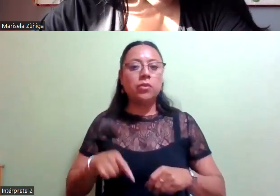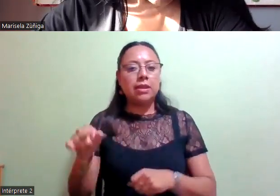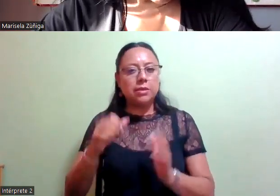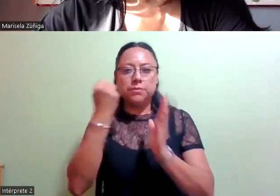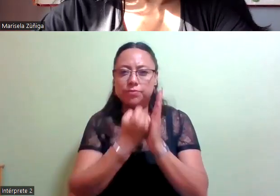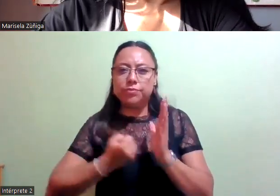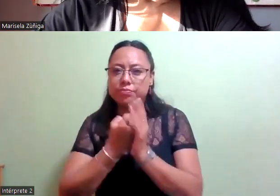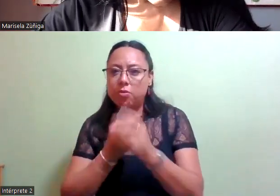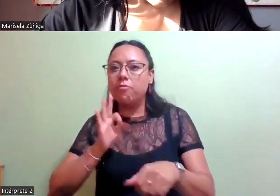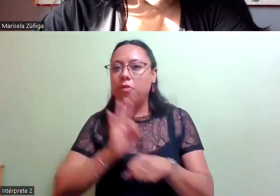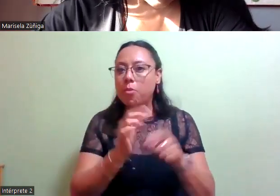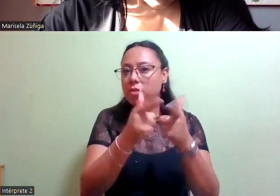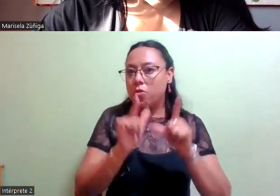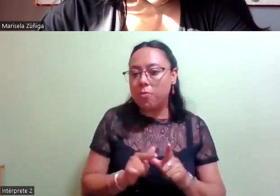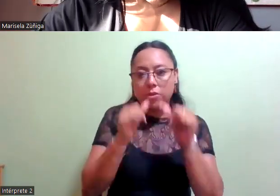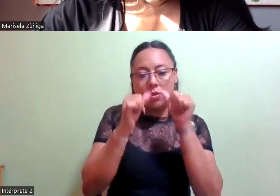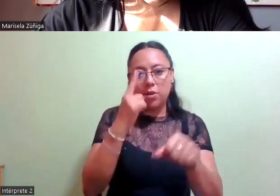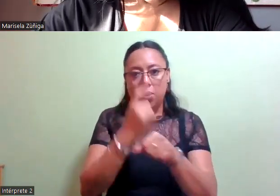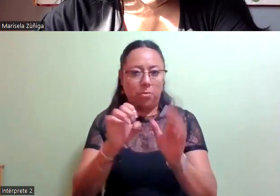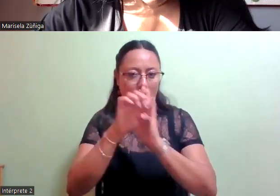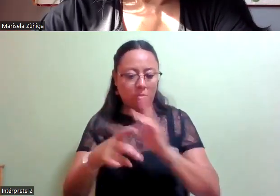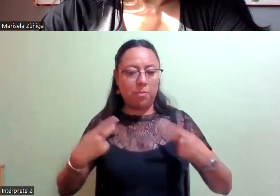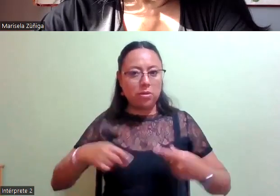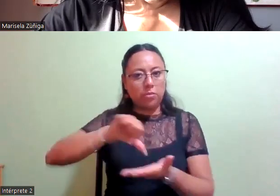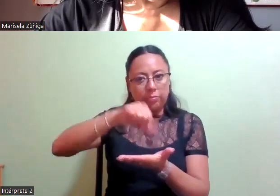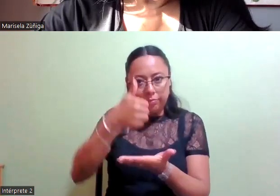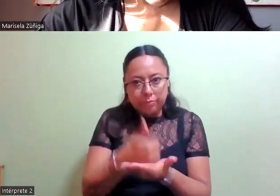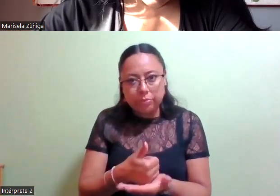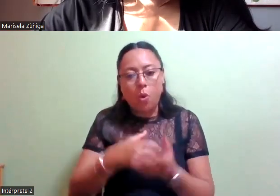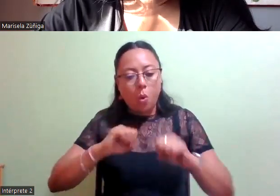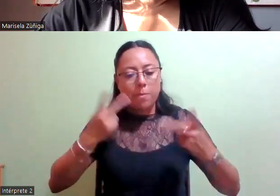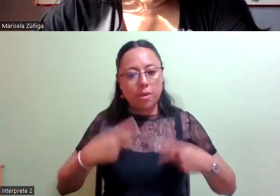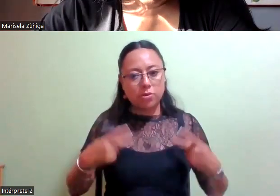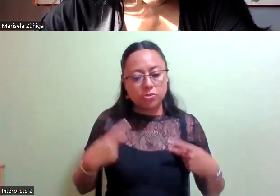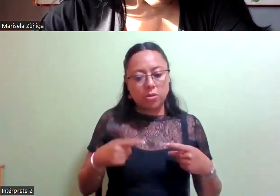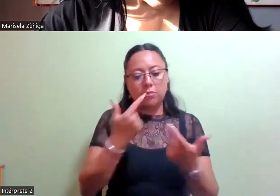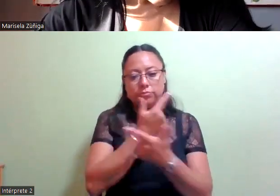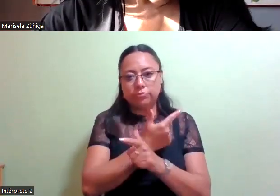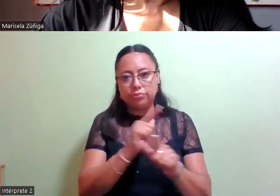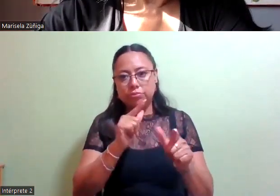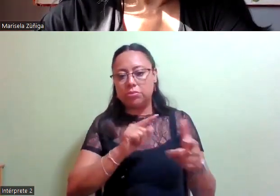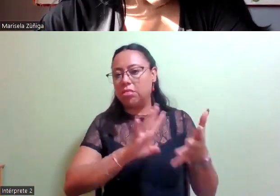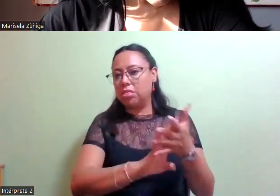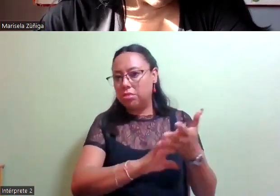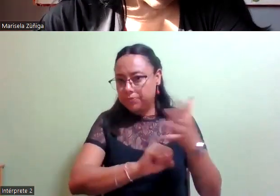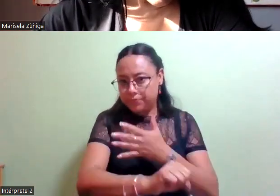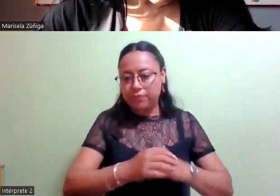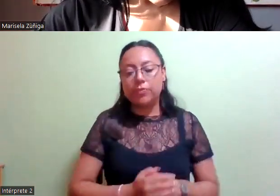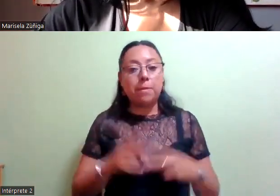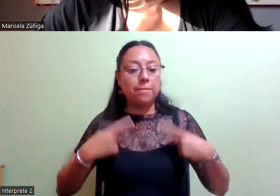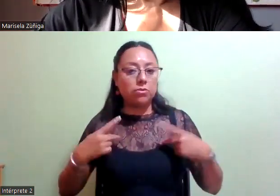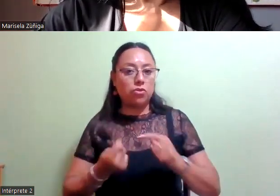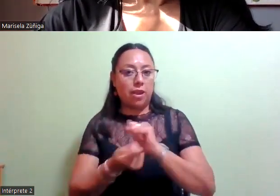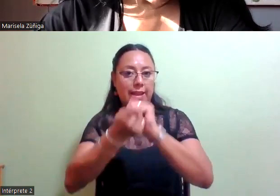prioritaria como personas de talla baja, por personas privadas de la libertad, por mujeres trans y por personas